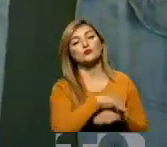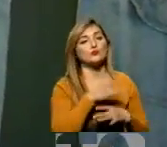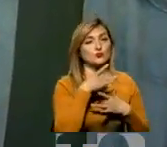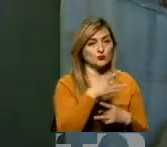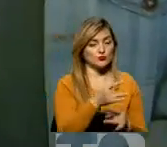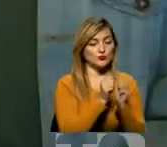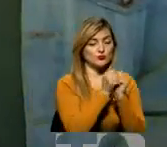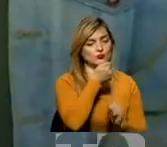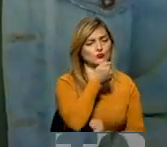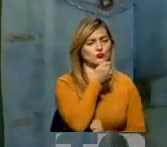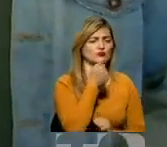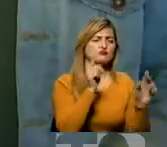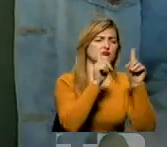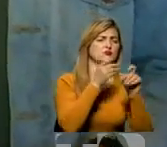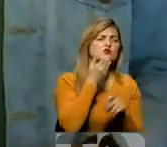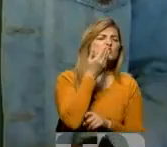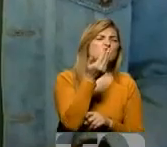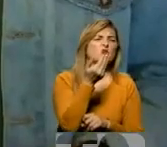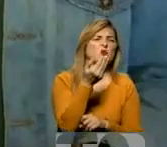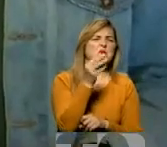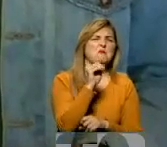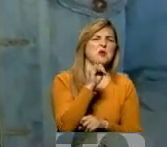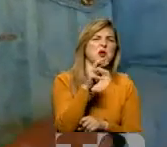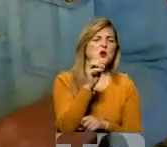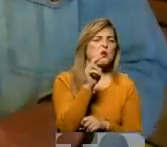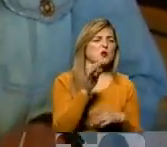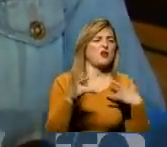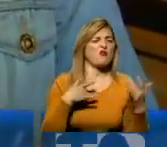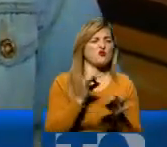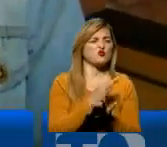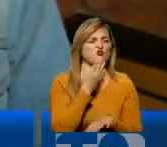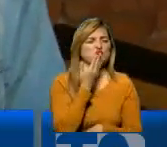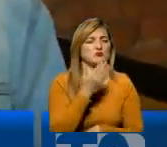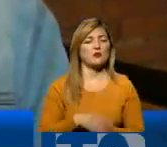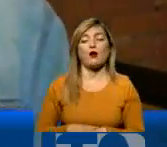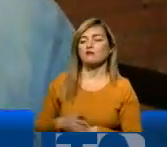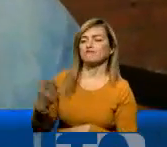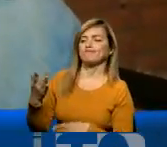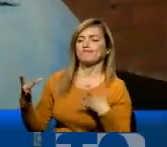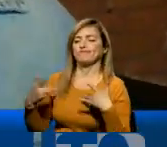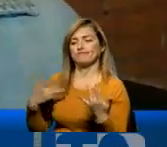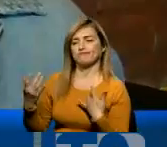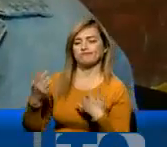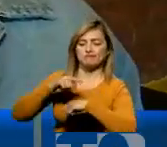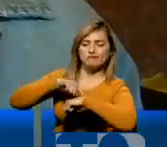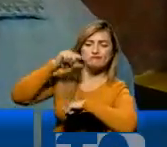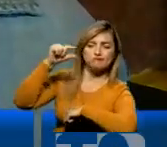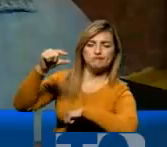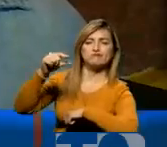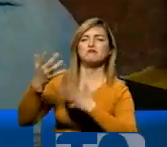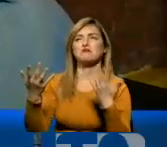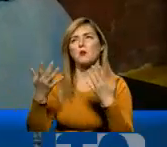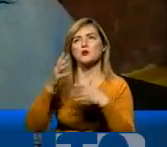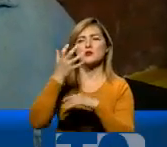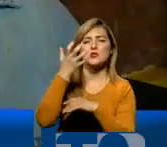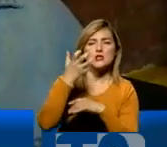con nosotros. Cuéntanos un poquito, ¿cómo es este microteatro? ¿Cómo funciona? El microteatro es un espacio de obras de teatro de corta duración. Cada obra dura